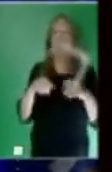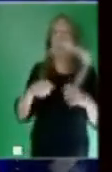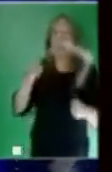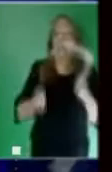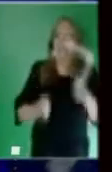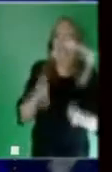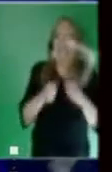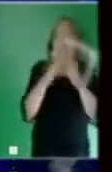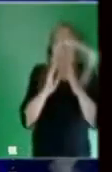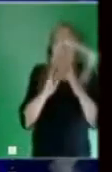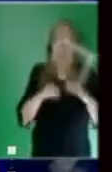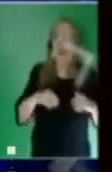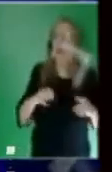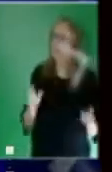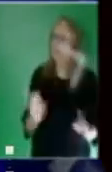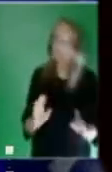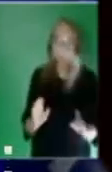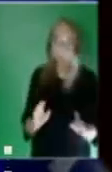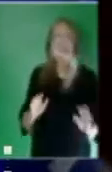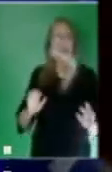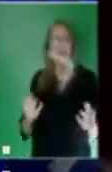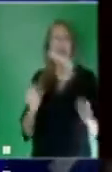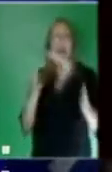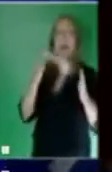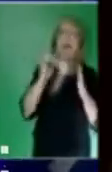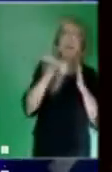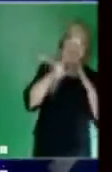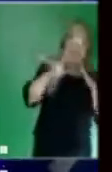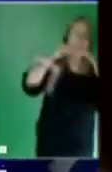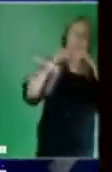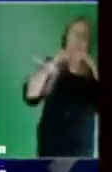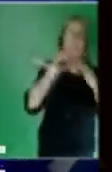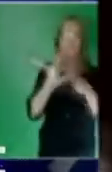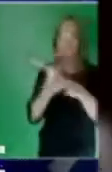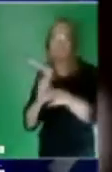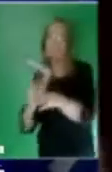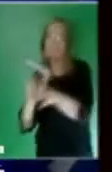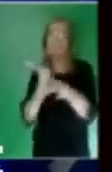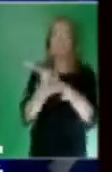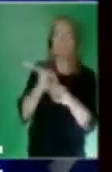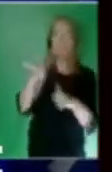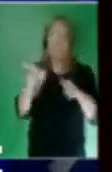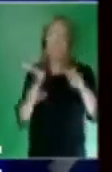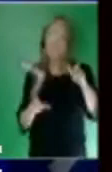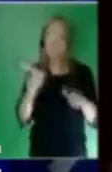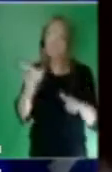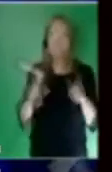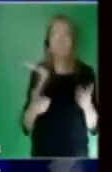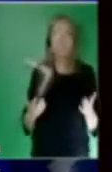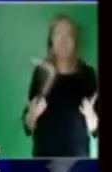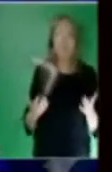de las relaciones humanas, de cuidar a los hijos, de tener amigos, de tener lo elemental.